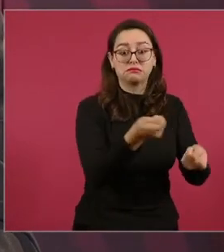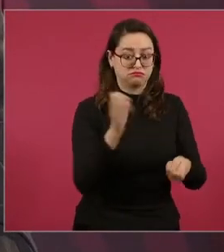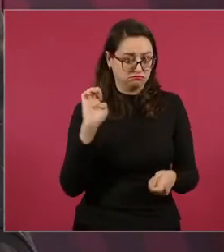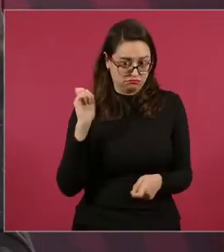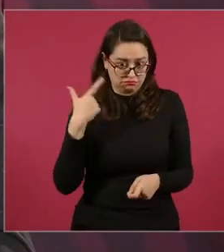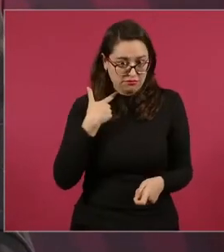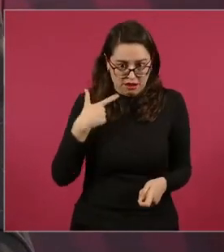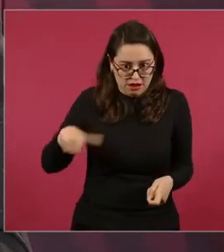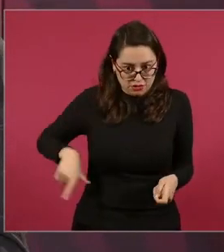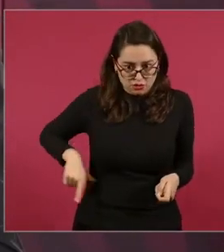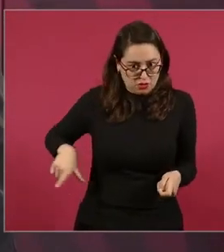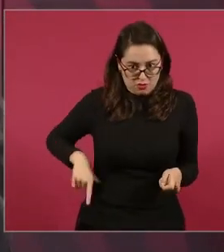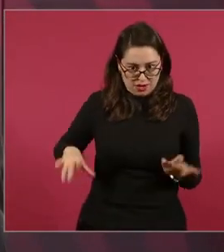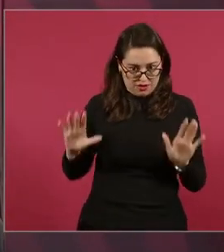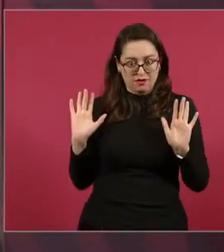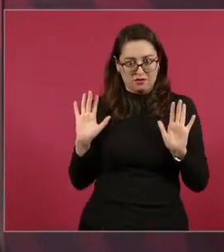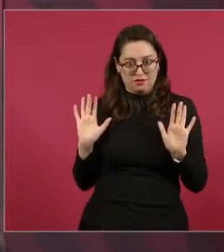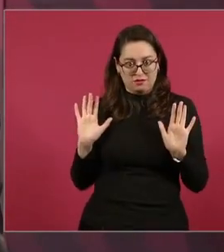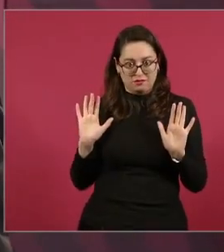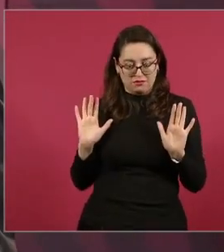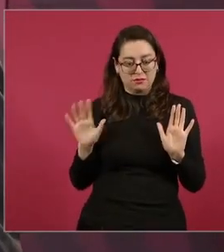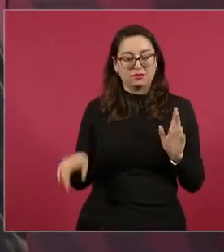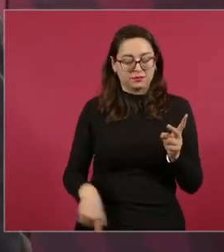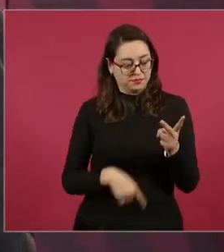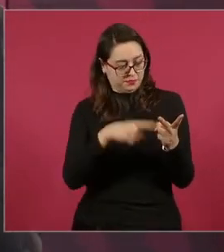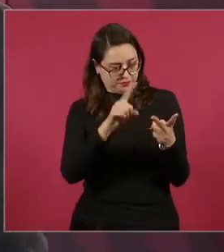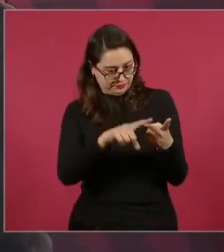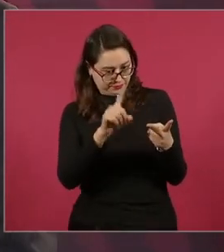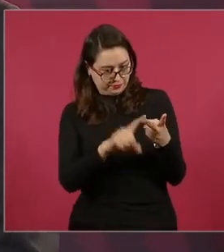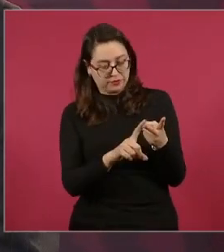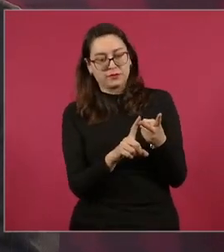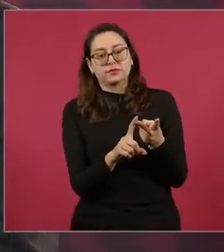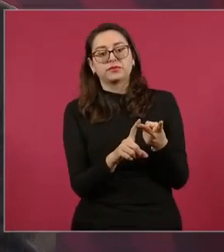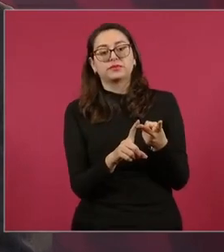de la carretera